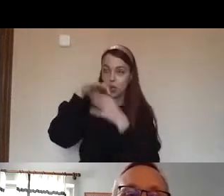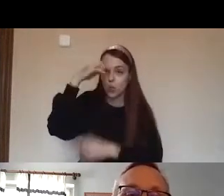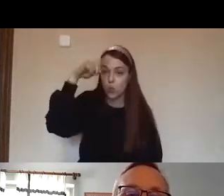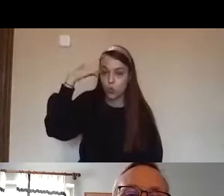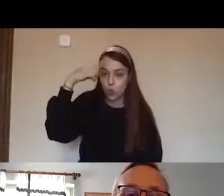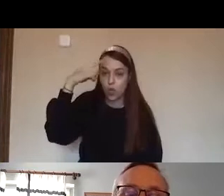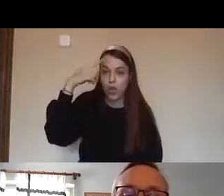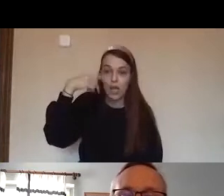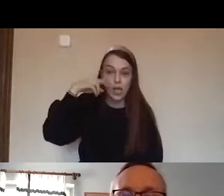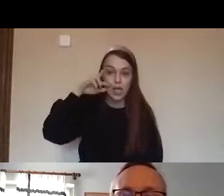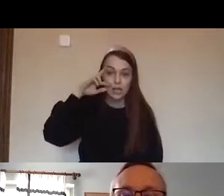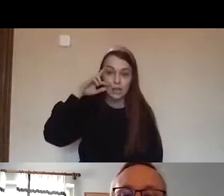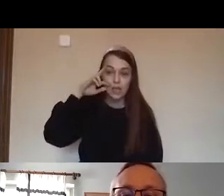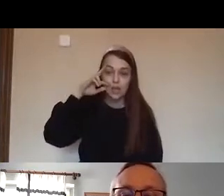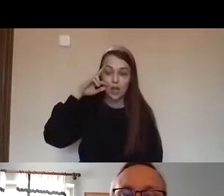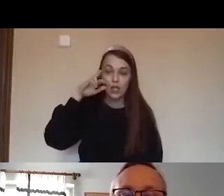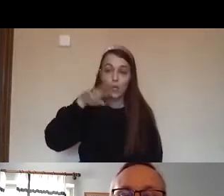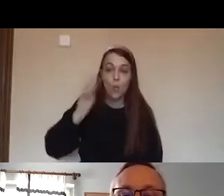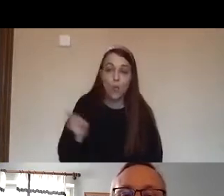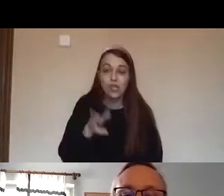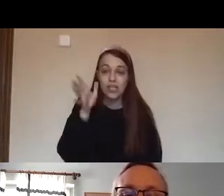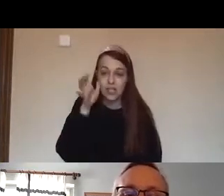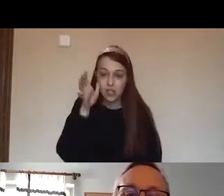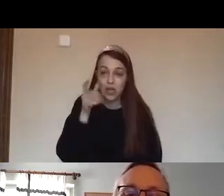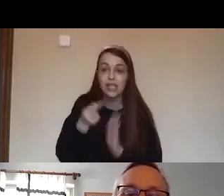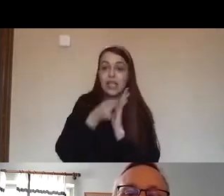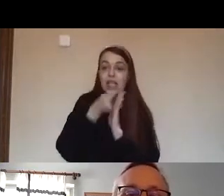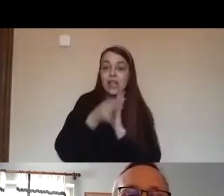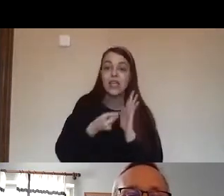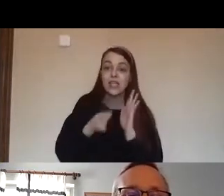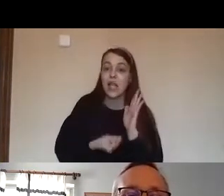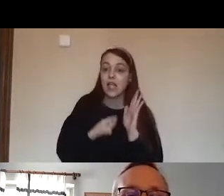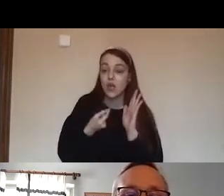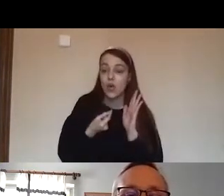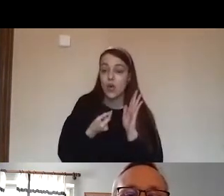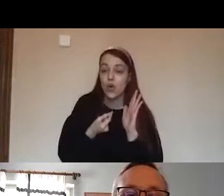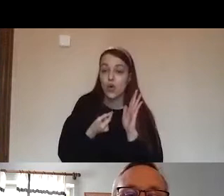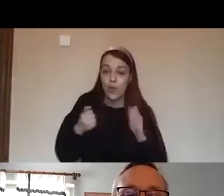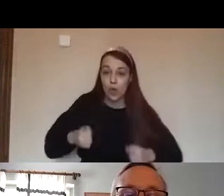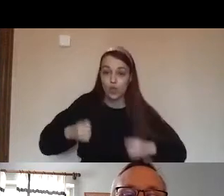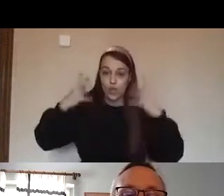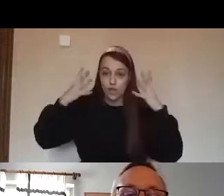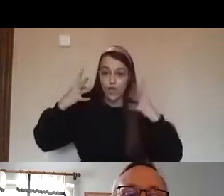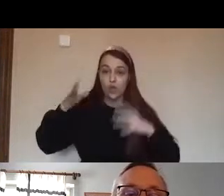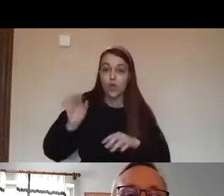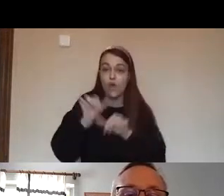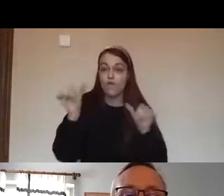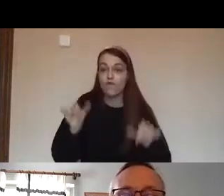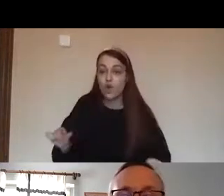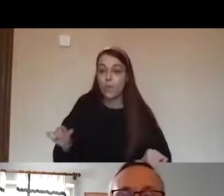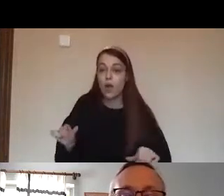las experiencias multisesionarias, en el diseño, por ejemplo, de los edificios o la manera en la que se presentan